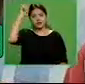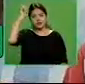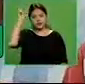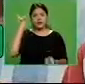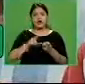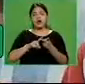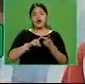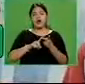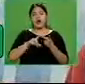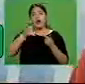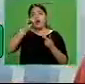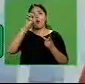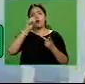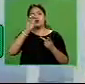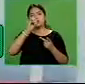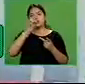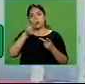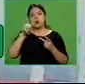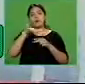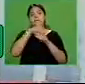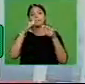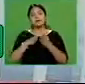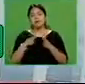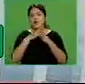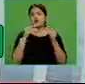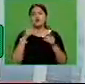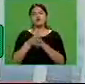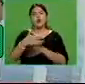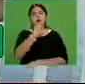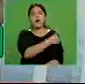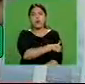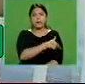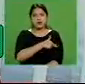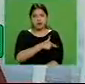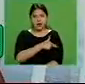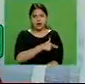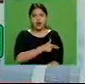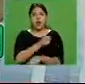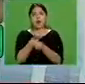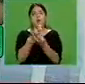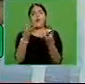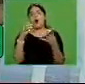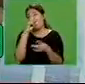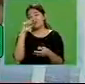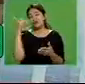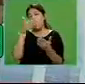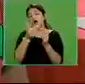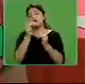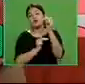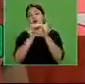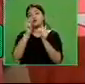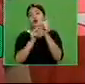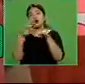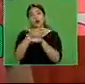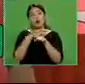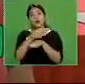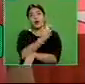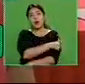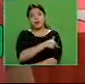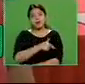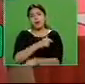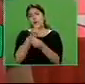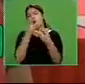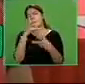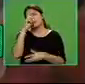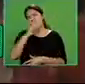Osorio, con la ministra, el caso del hospital. ¿Cuántos años tiene construyendo la gobernación el hospital?